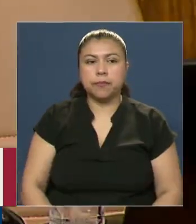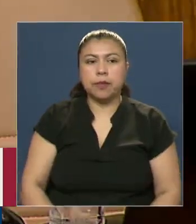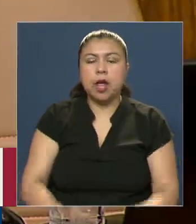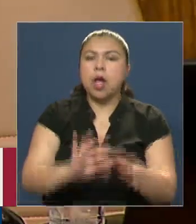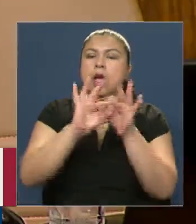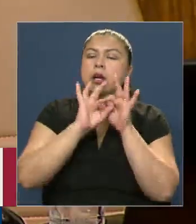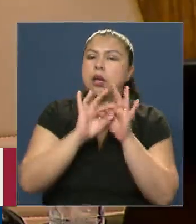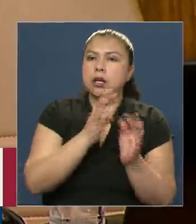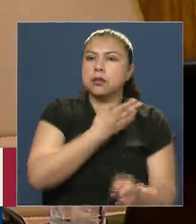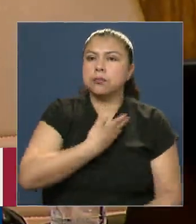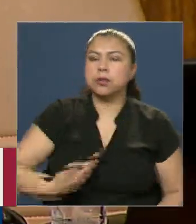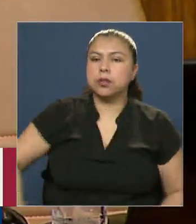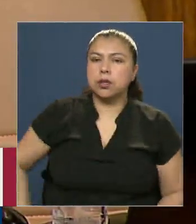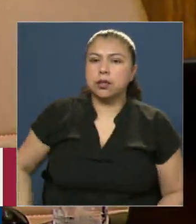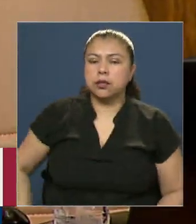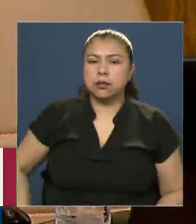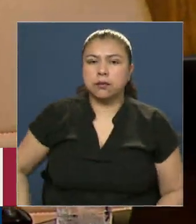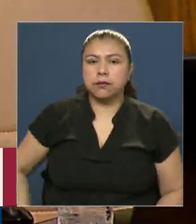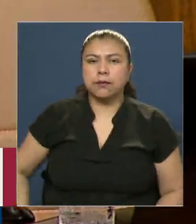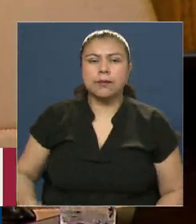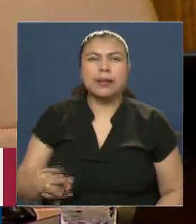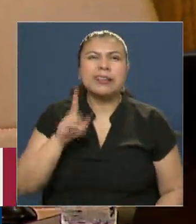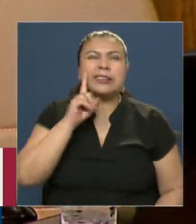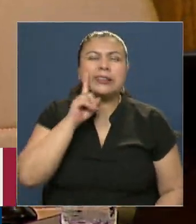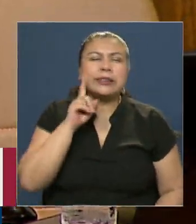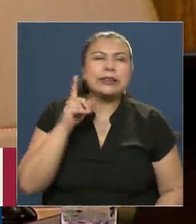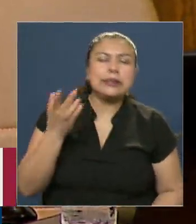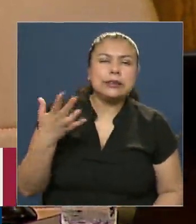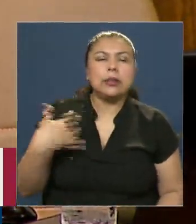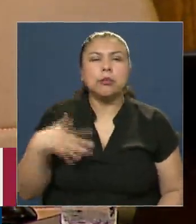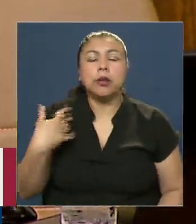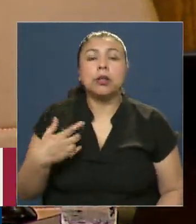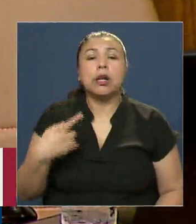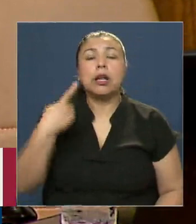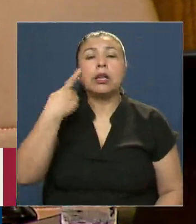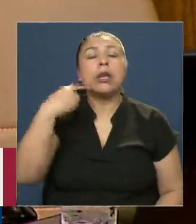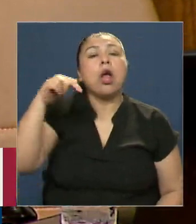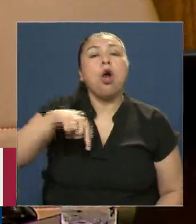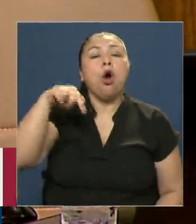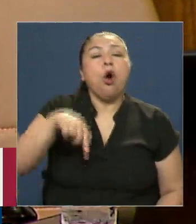Gracias, presidente. ¿Qué es lo importante en el día de hoy?